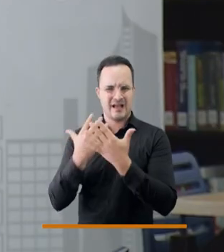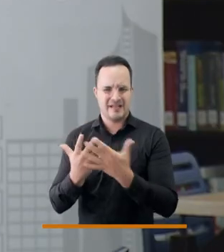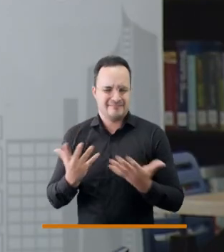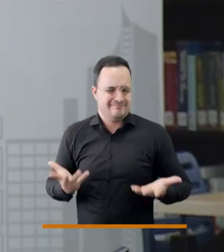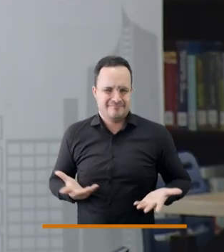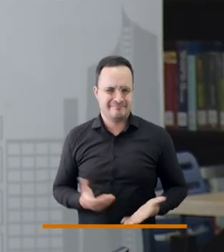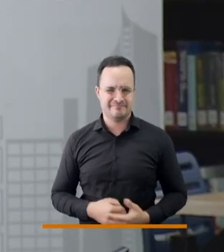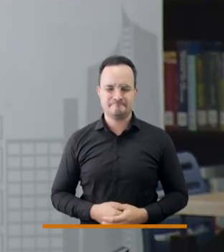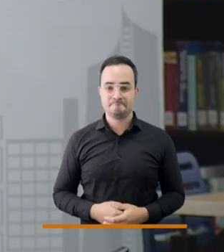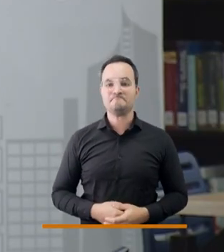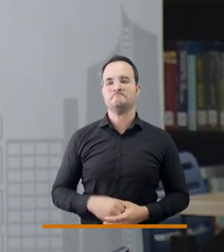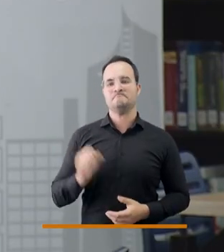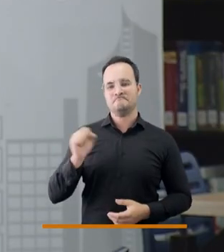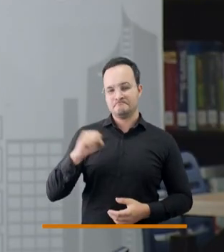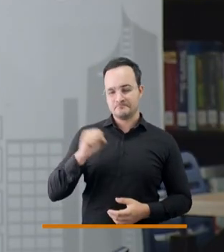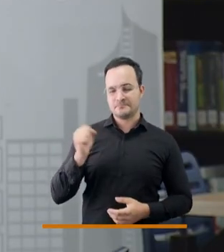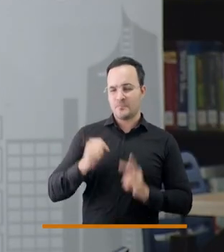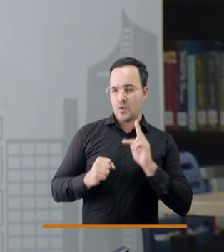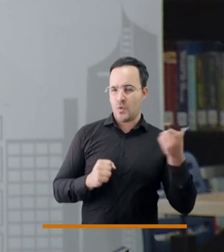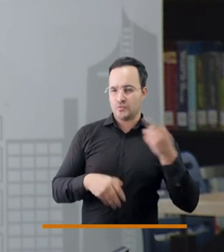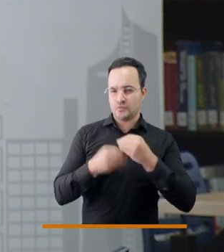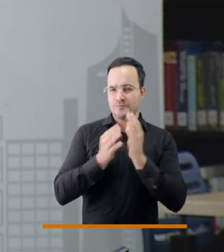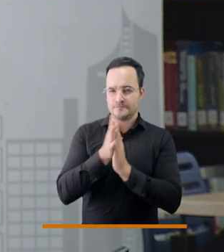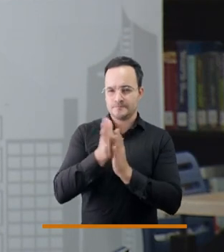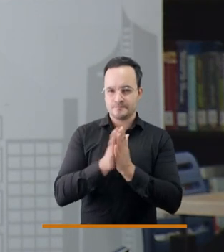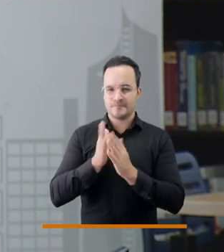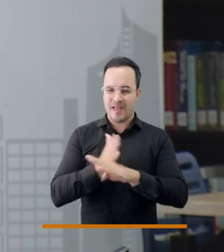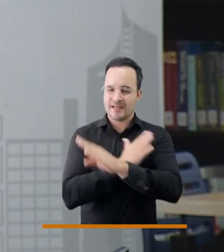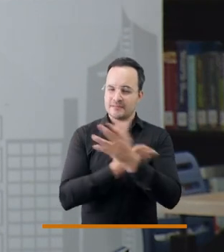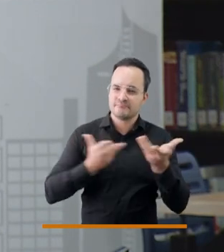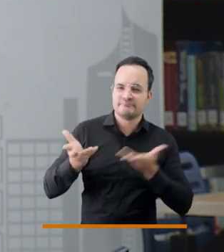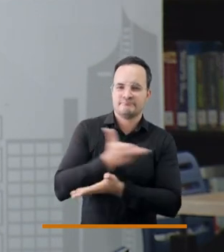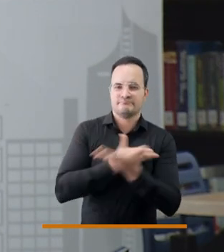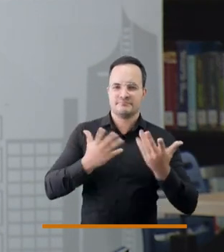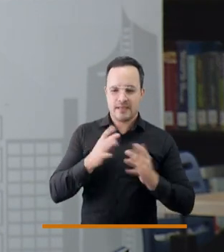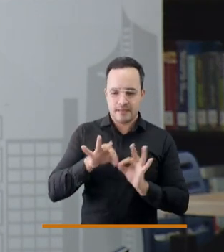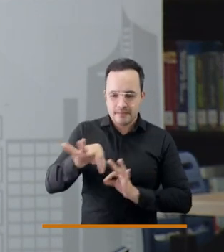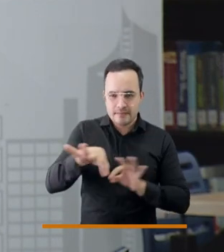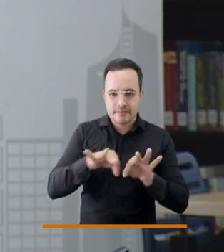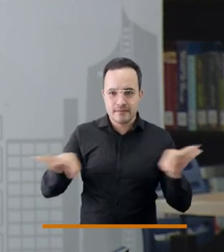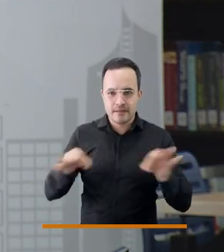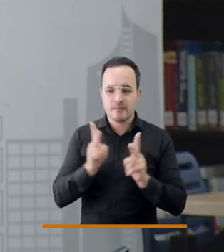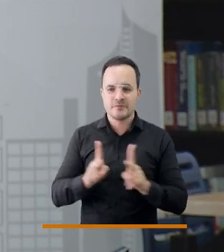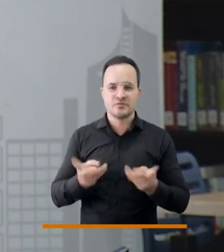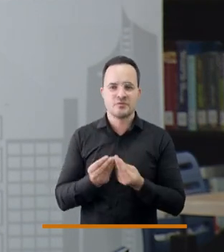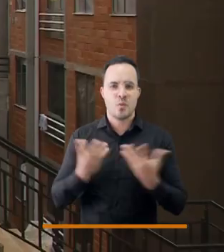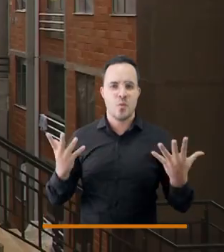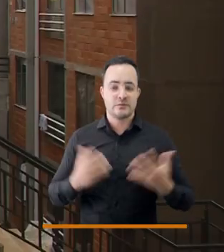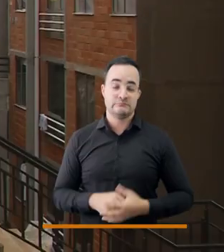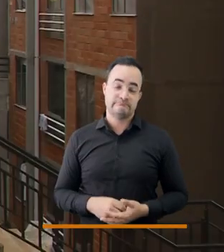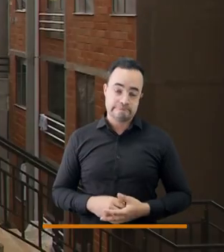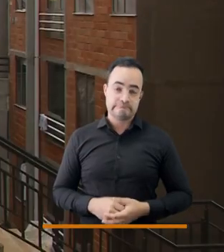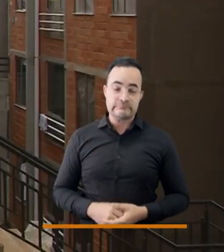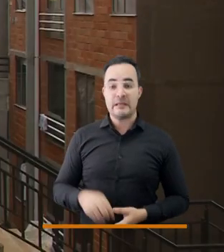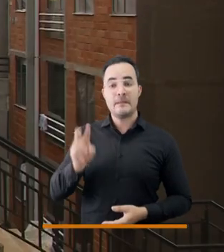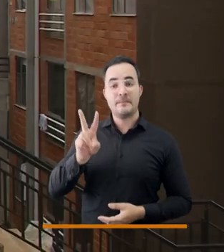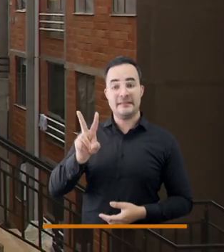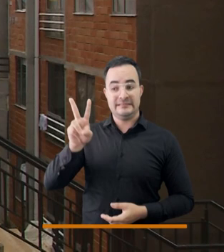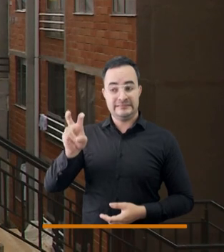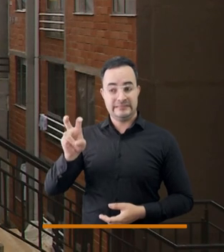sobre precisamente algo que mencionábamos en el primer bloque, y era la densidad de este territorio. Y es que son 27